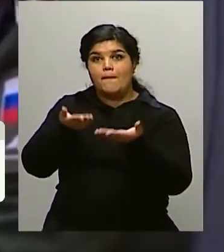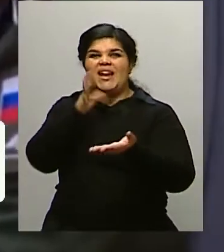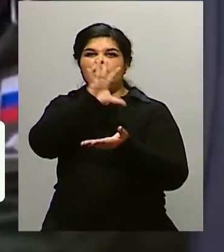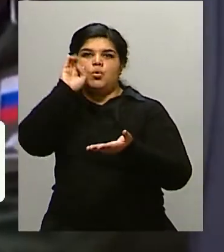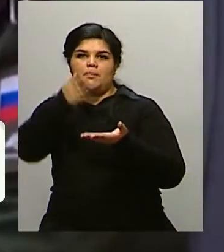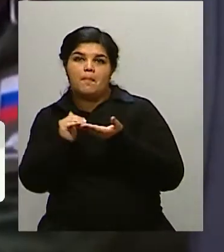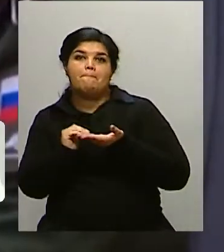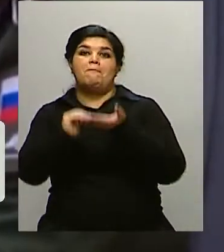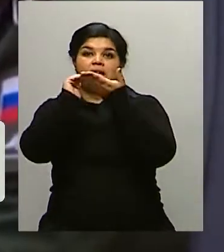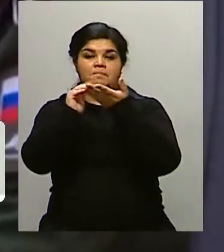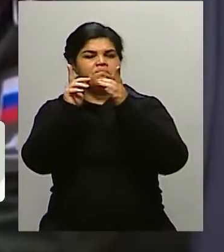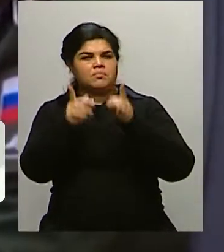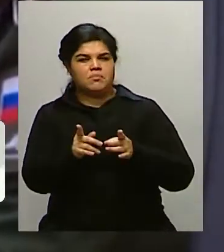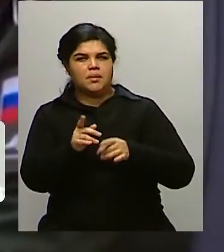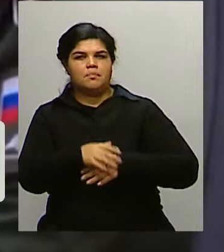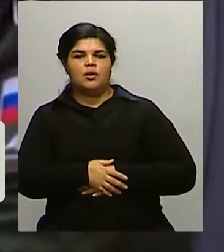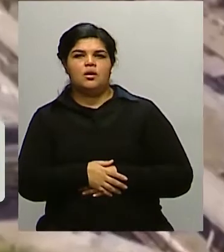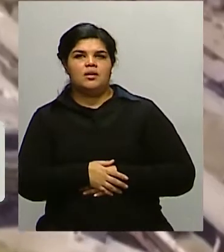el precio del petróleo, el Brent, saltó,